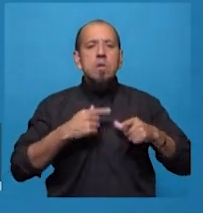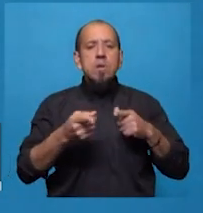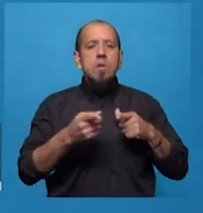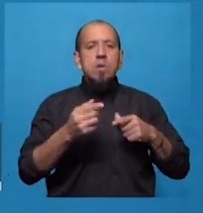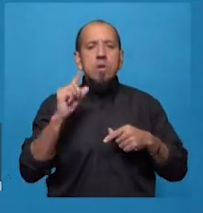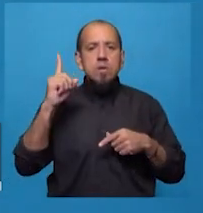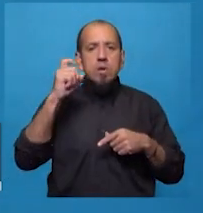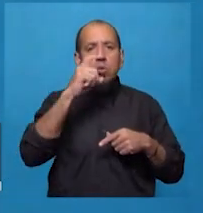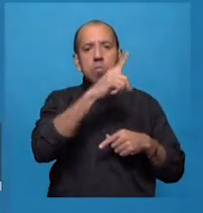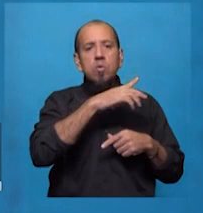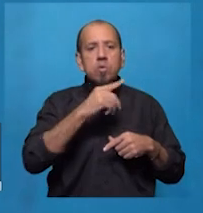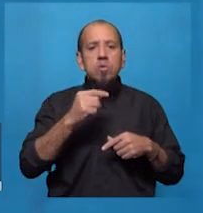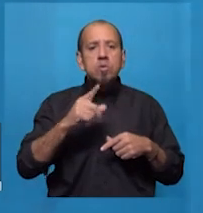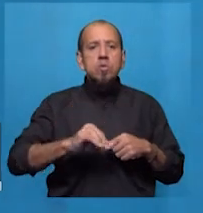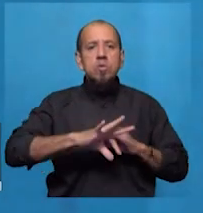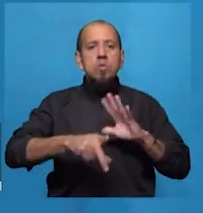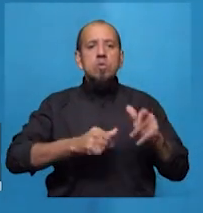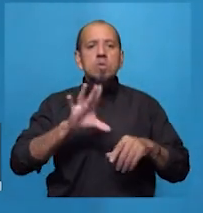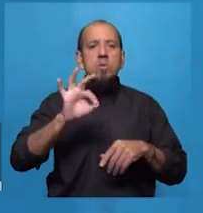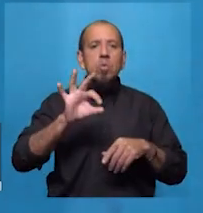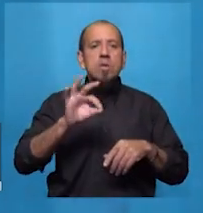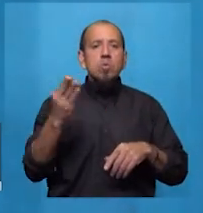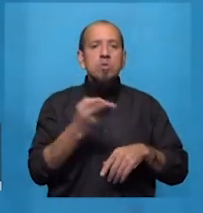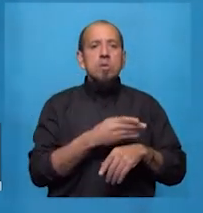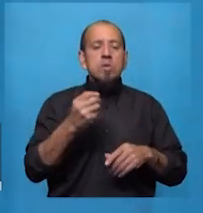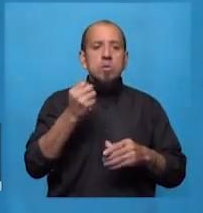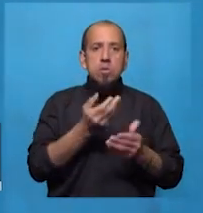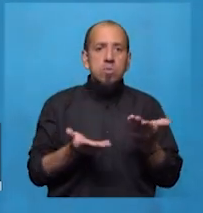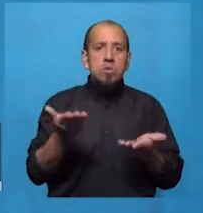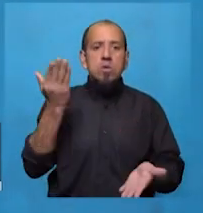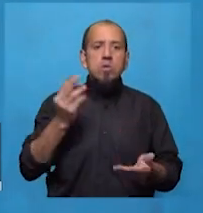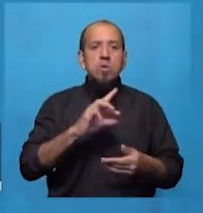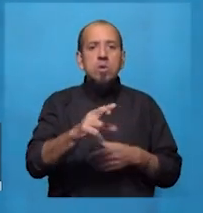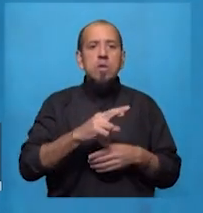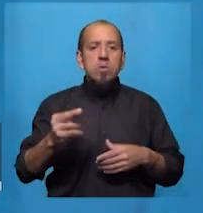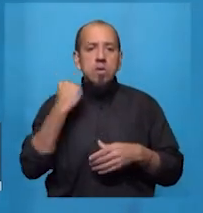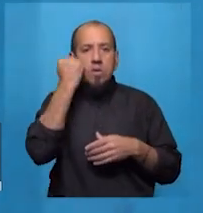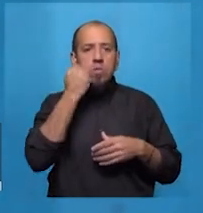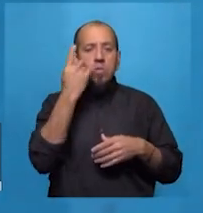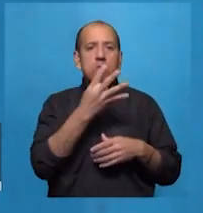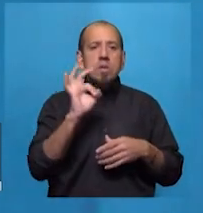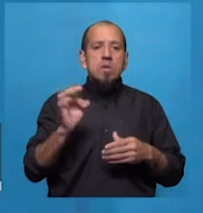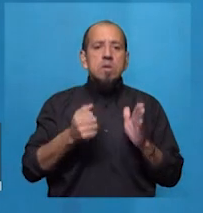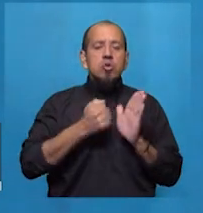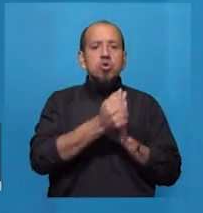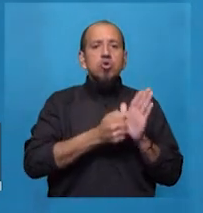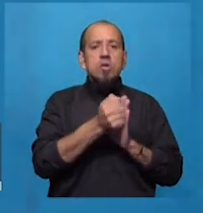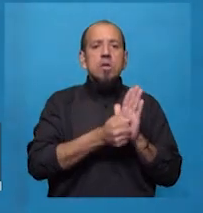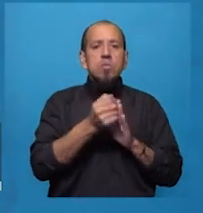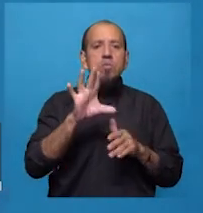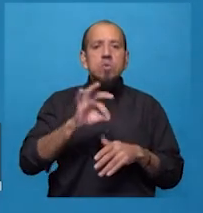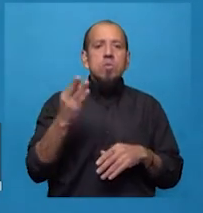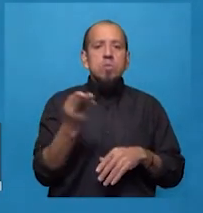como tacuarembó las los hurtos aumentaron un 50% en Río negro un 40 en Soriano un 50 por ciento